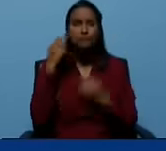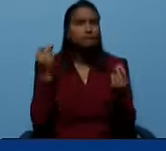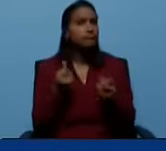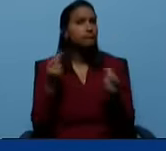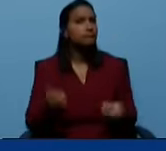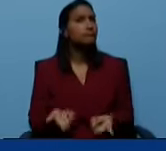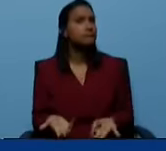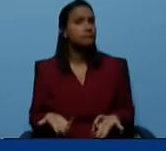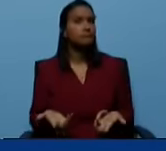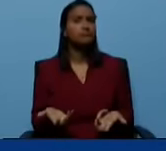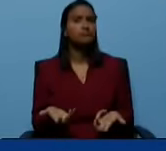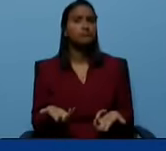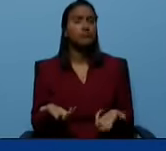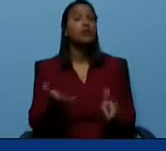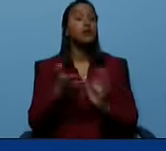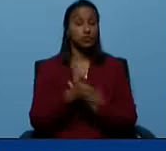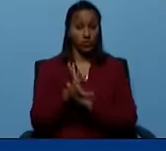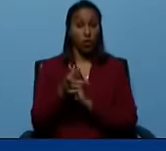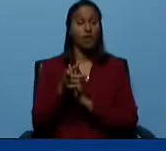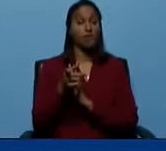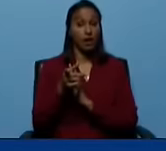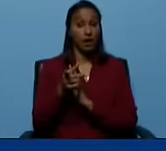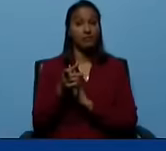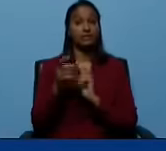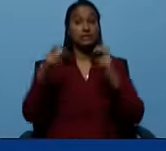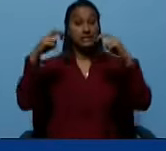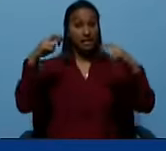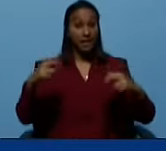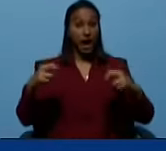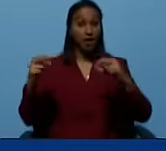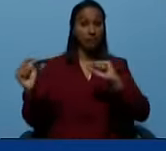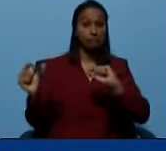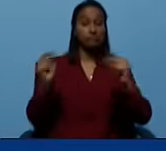que hablar con ellos es difícil. Por eso digo